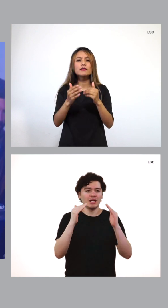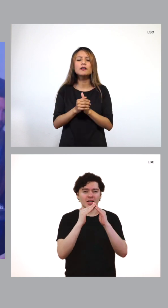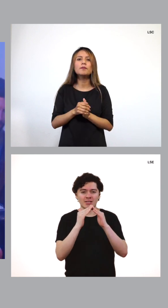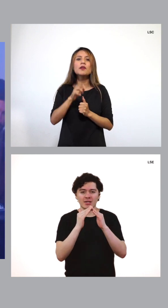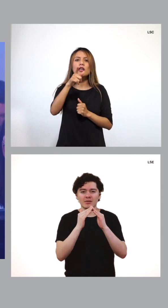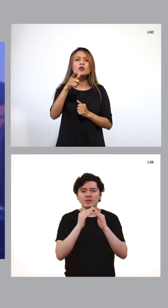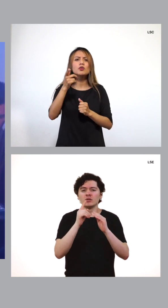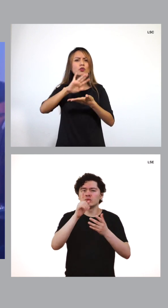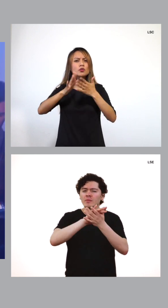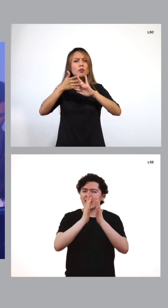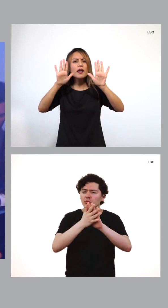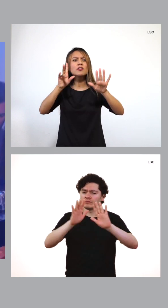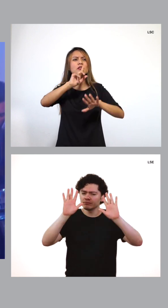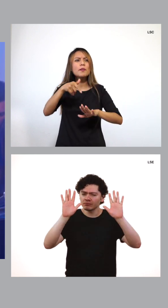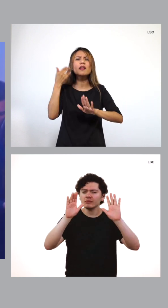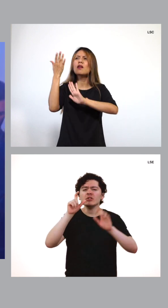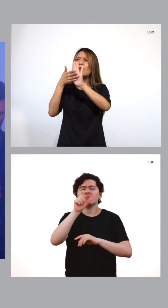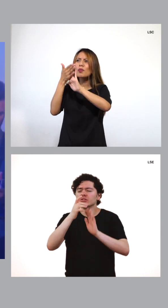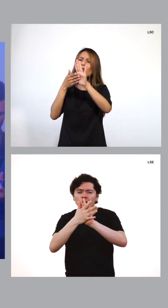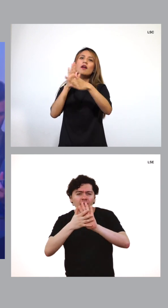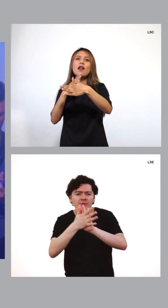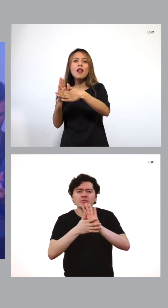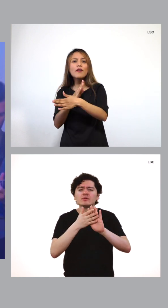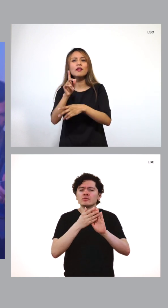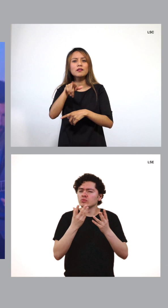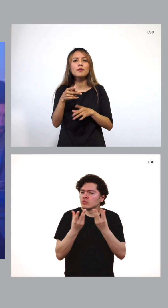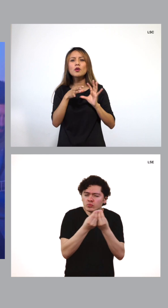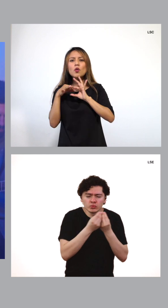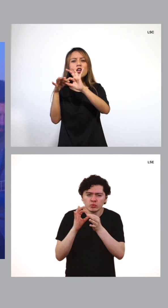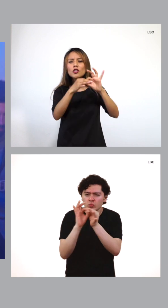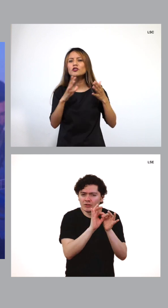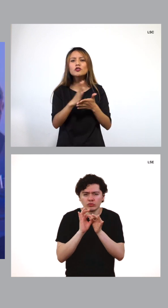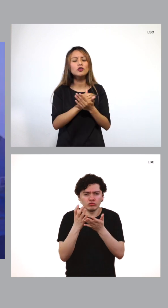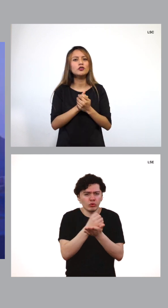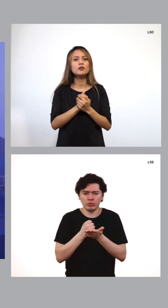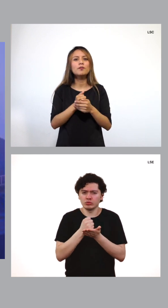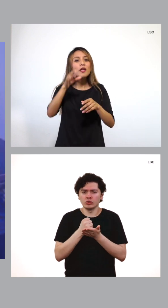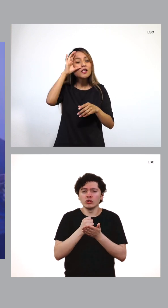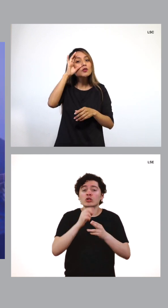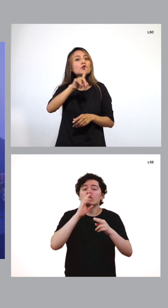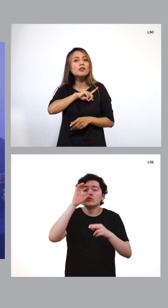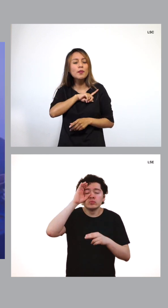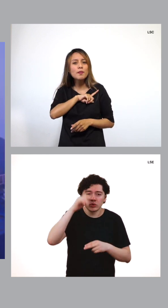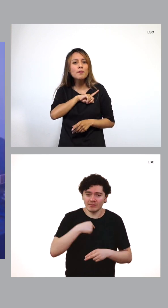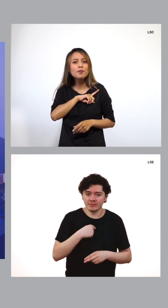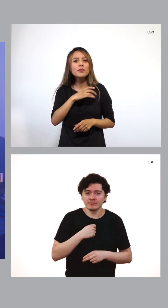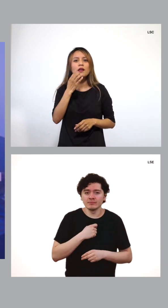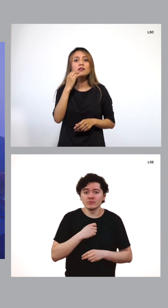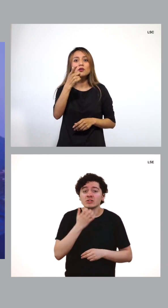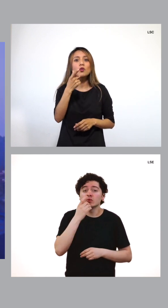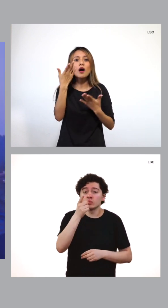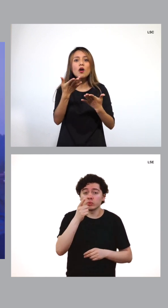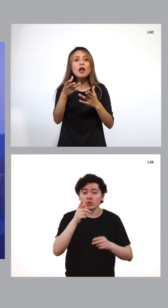a que tú la levantes con ellos y puedas cantar. Pero escúchame bien, si me estás hoy oyendo, si estás bajo el sonido de mi